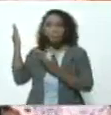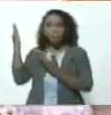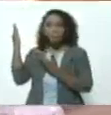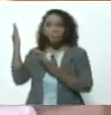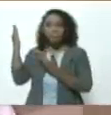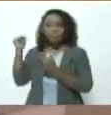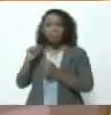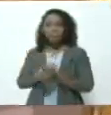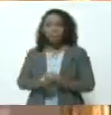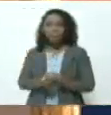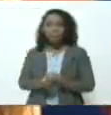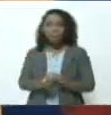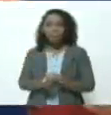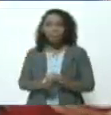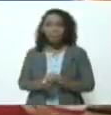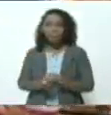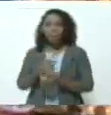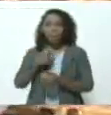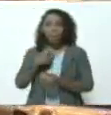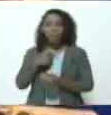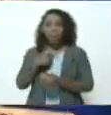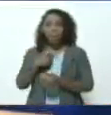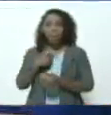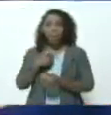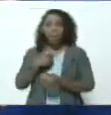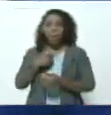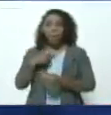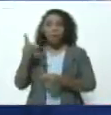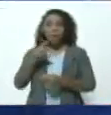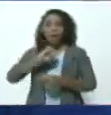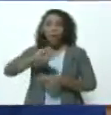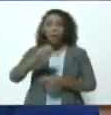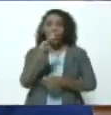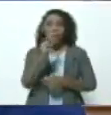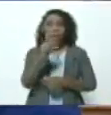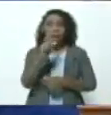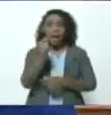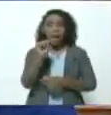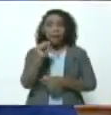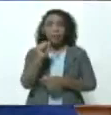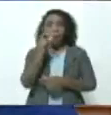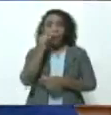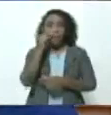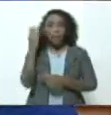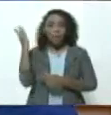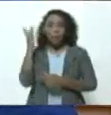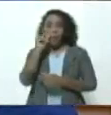Absalón de los Ríos, y interpreto el personaje histórico de Julián Mellado.